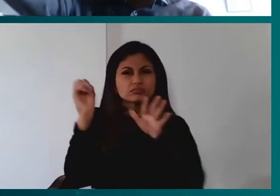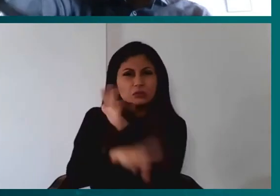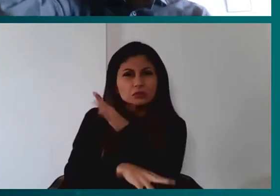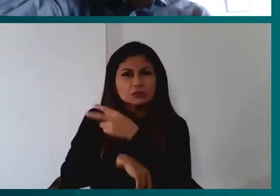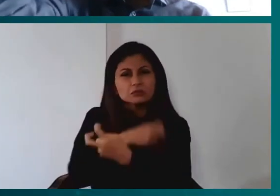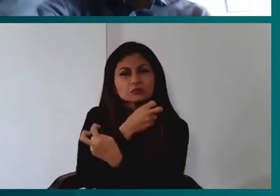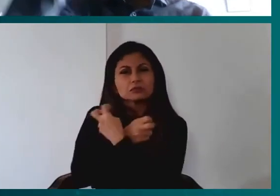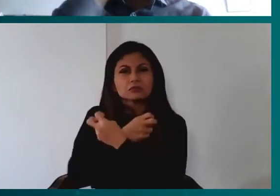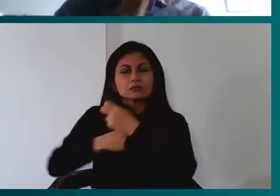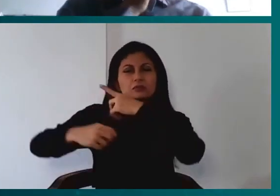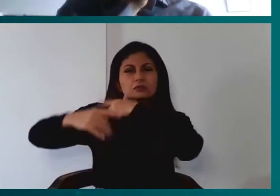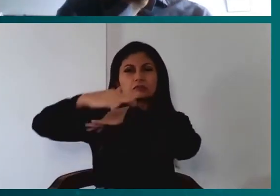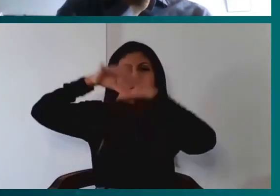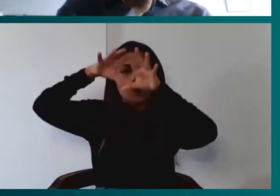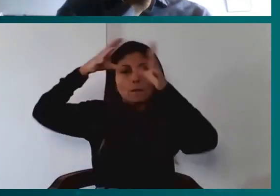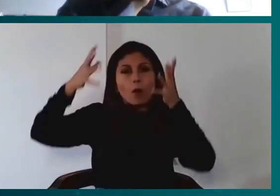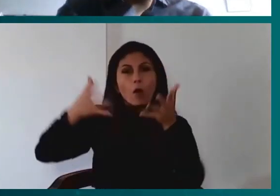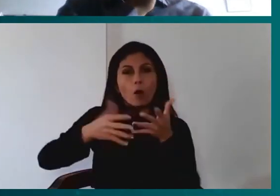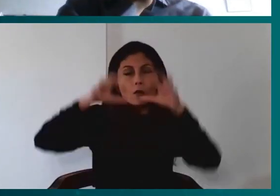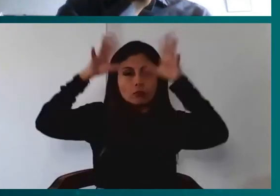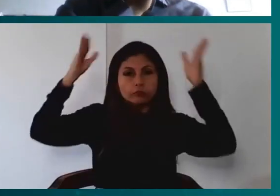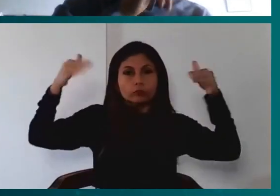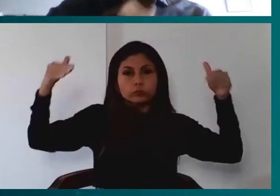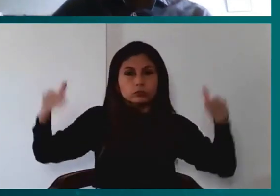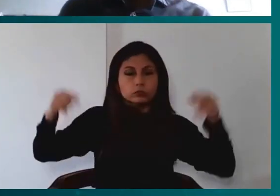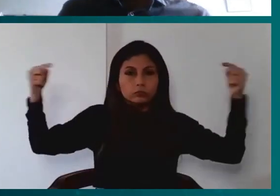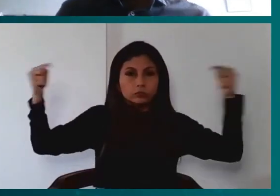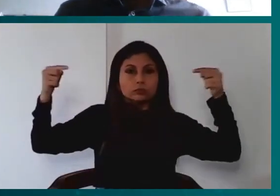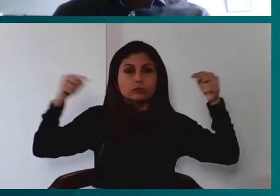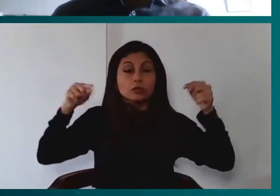simulaciones atmosféricas. Pues con mucho gusto podemos